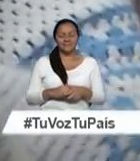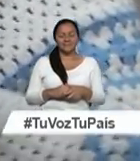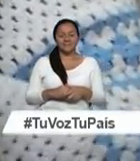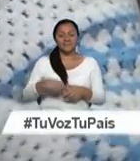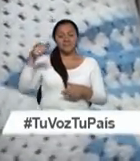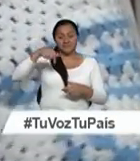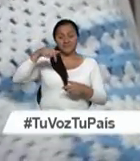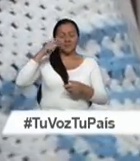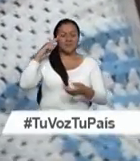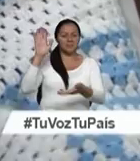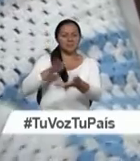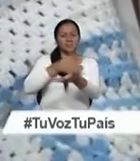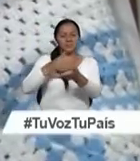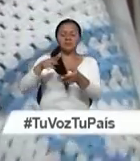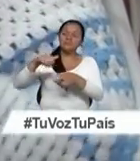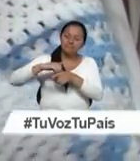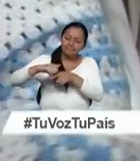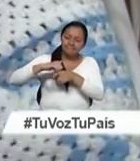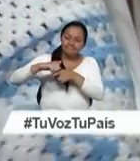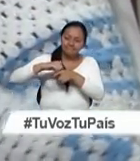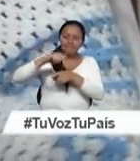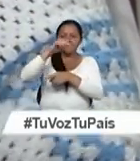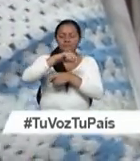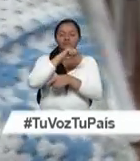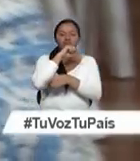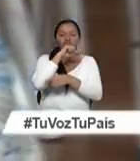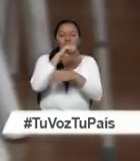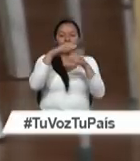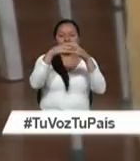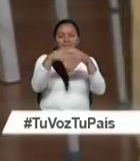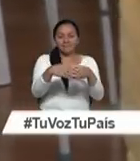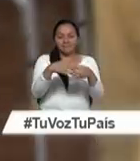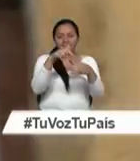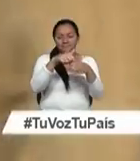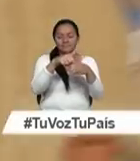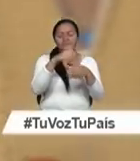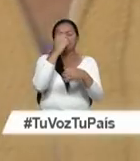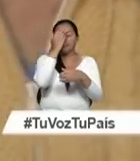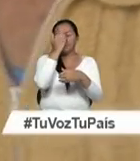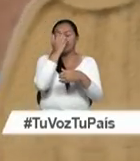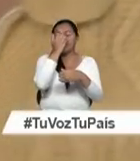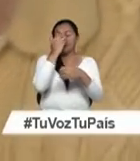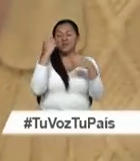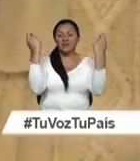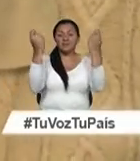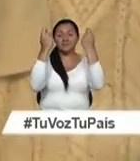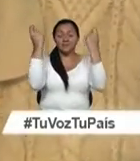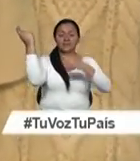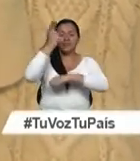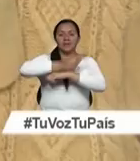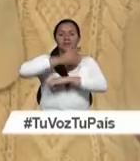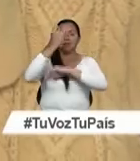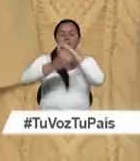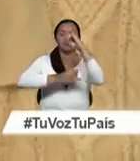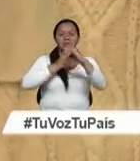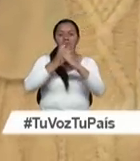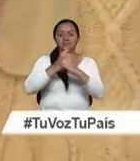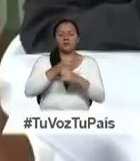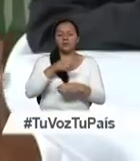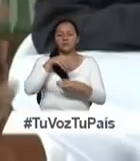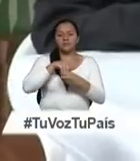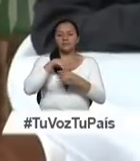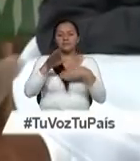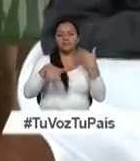Esta es la canción que practicaron en el Hogar de Ancianos Santa Catalina Lauboré para celebrar el Día Internacional del Adulto Mayor.